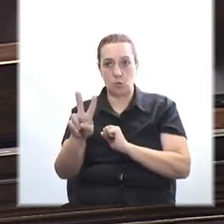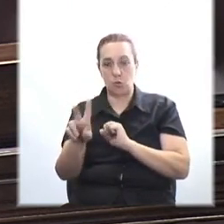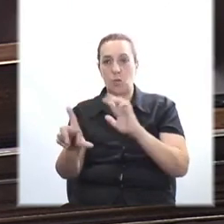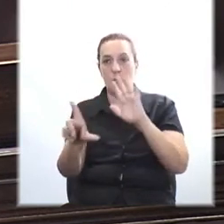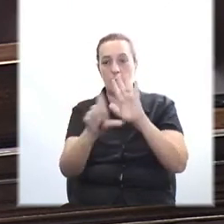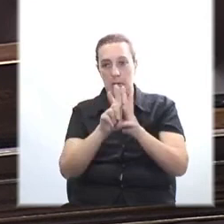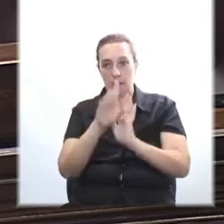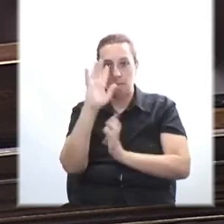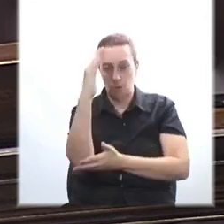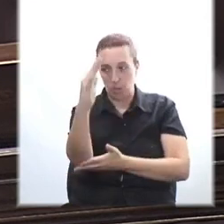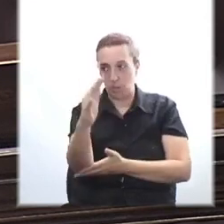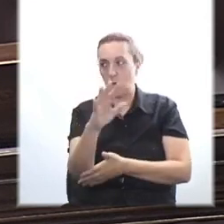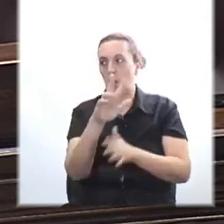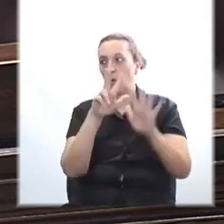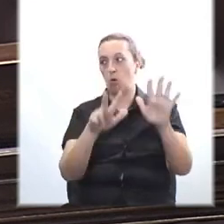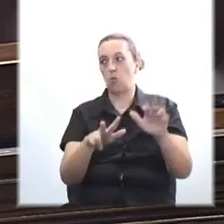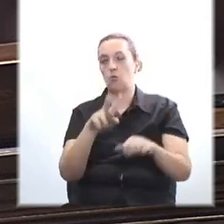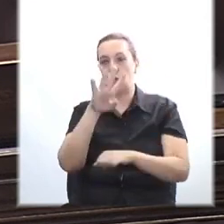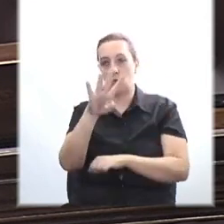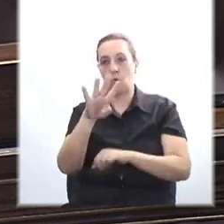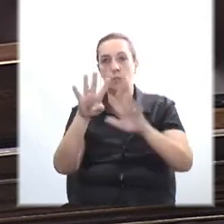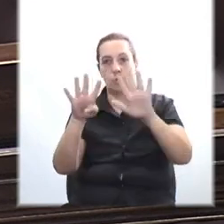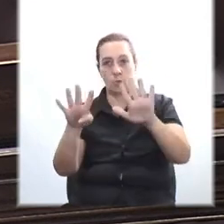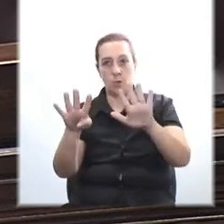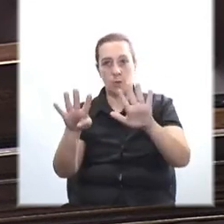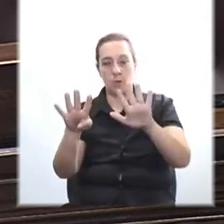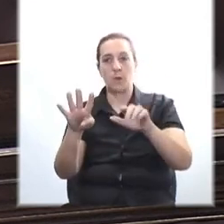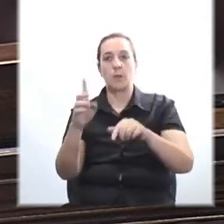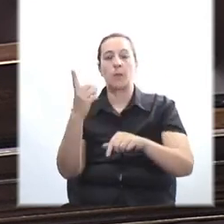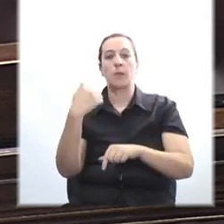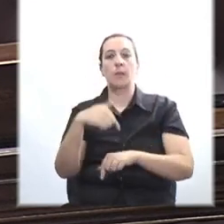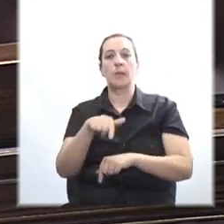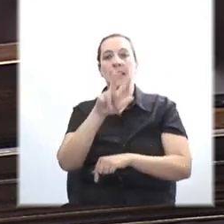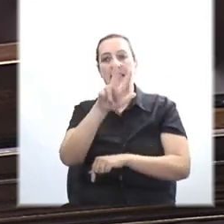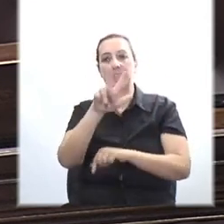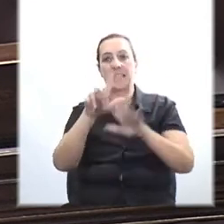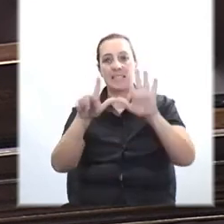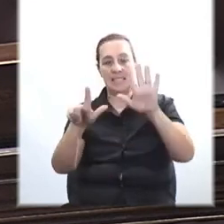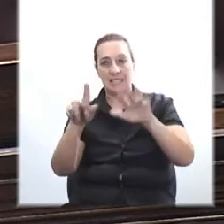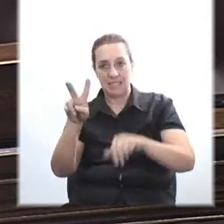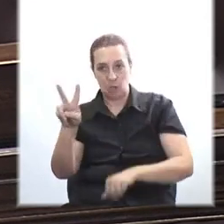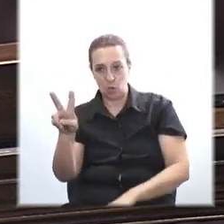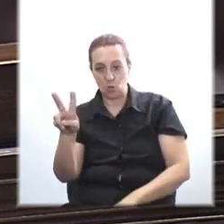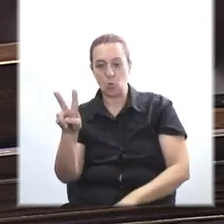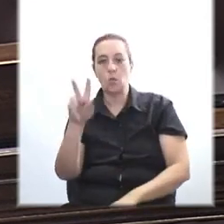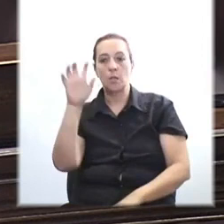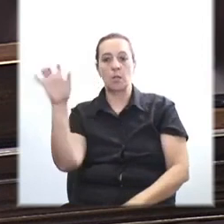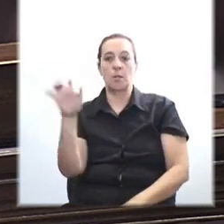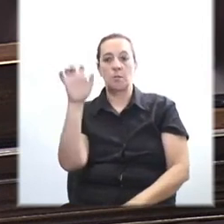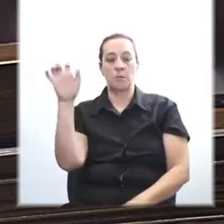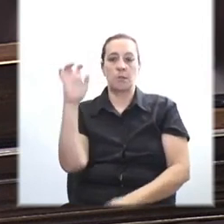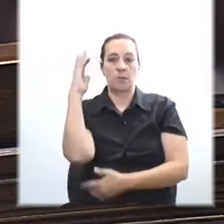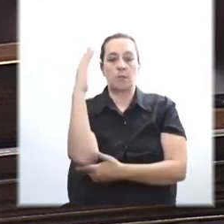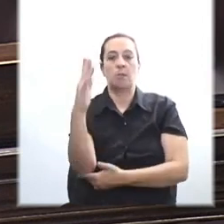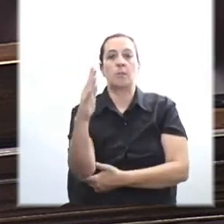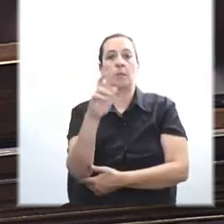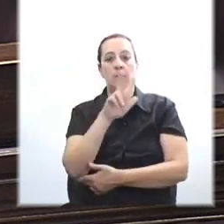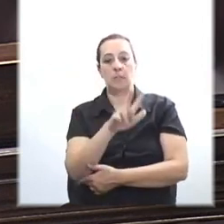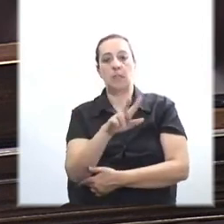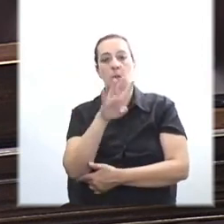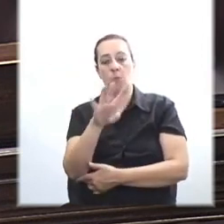el 849, prevención de incendios forestales, el 372, regulación de empresas forestales, el